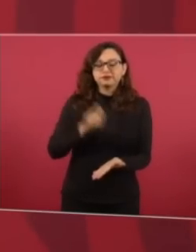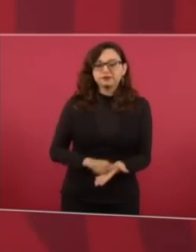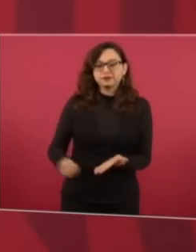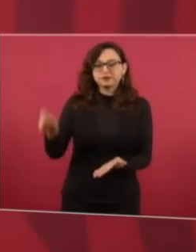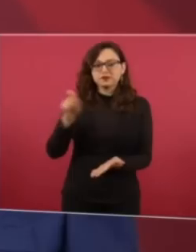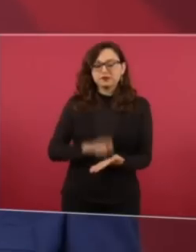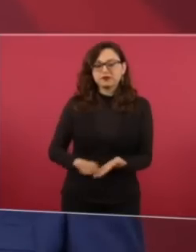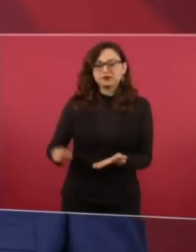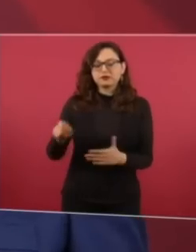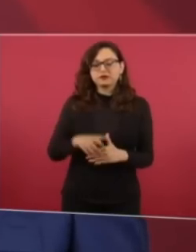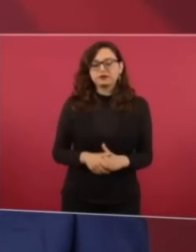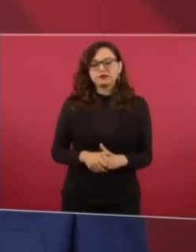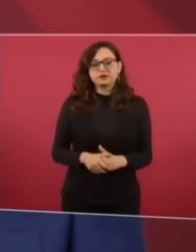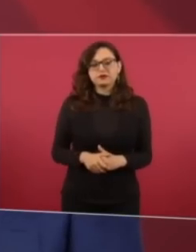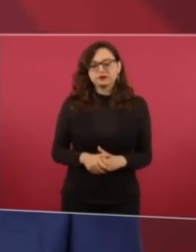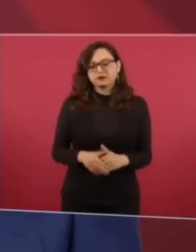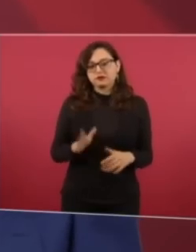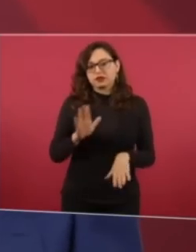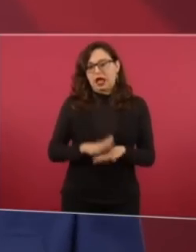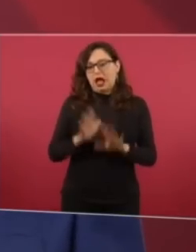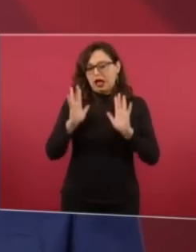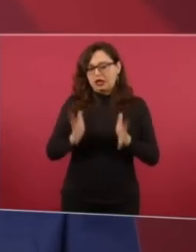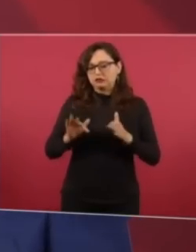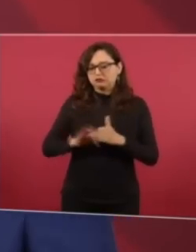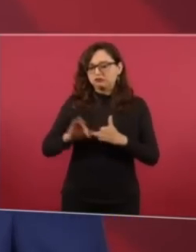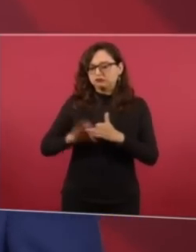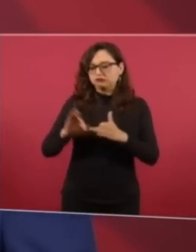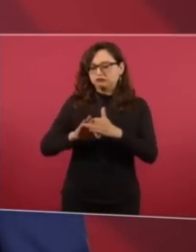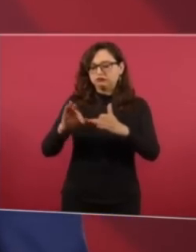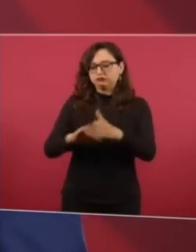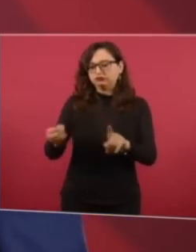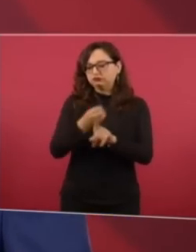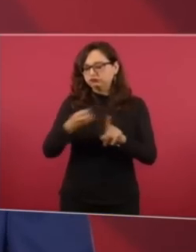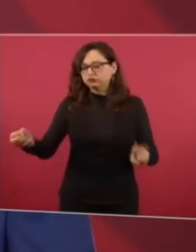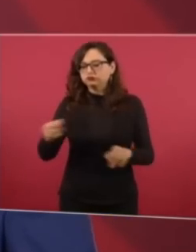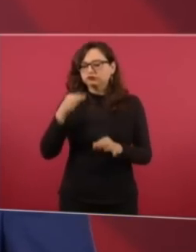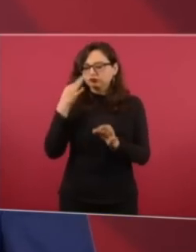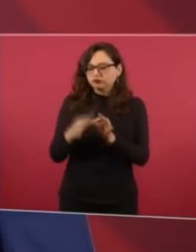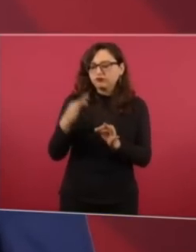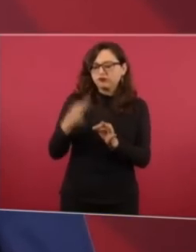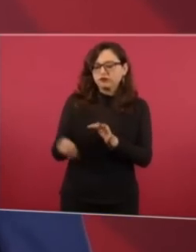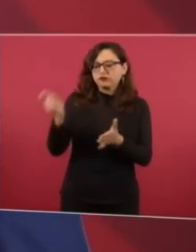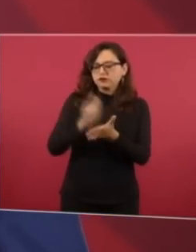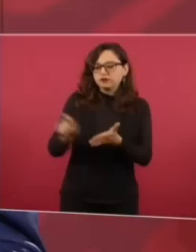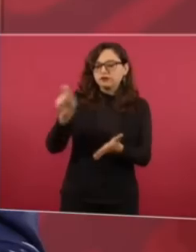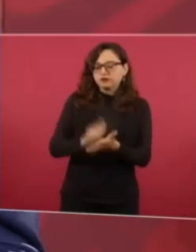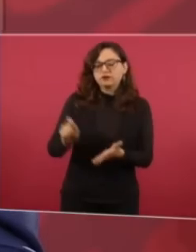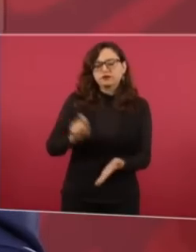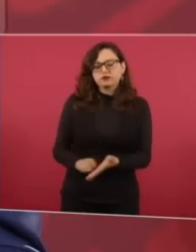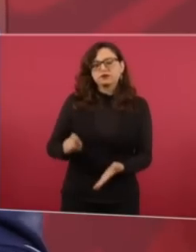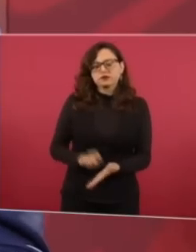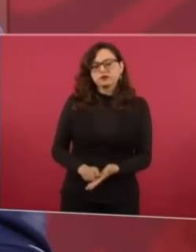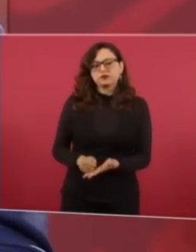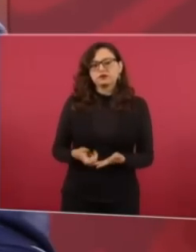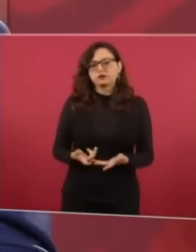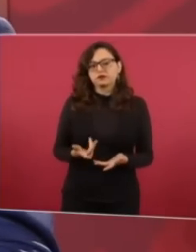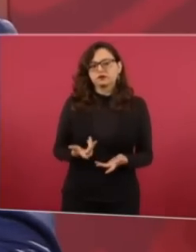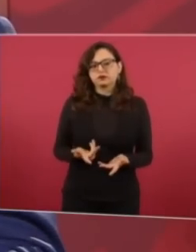una disciplina ya la he aplicado cuando escrito algunos libros